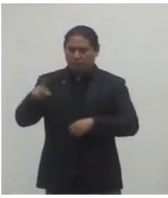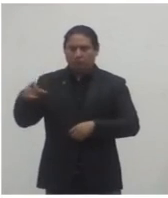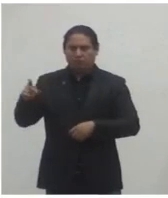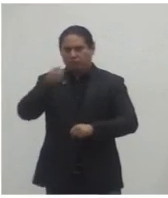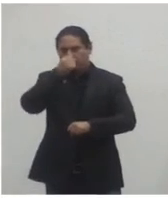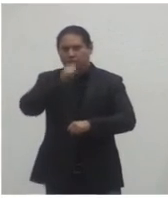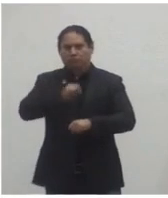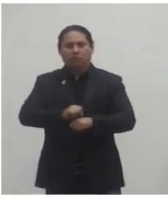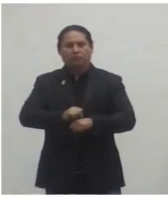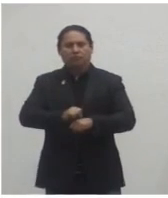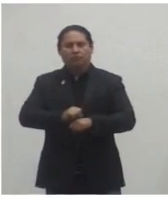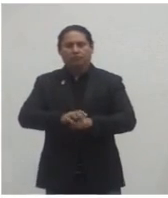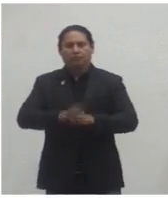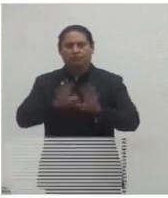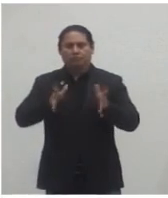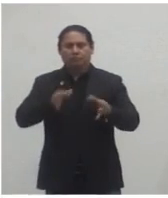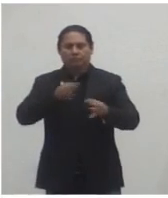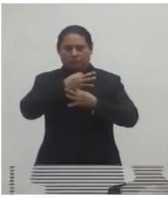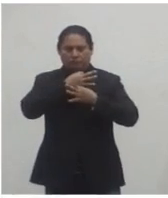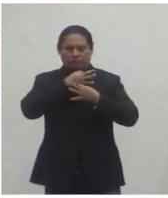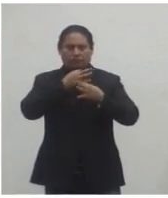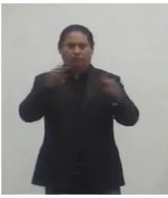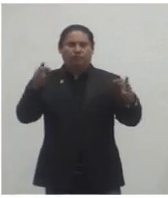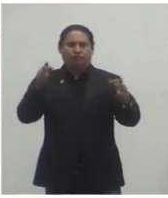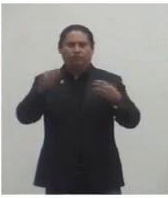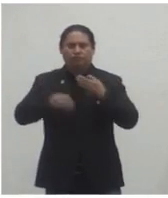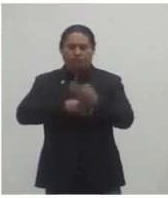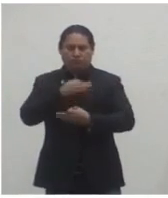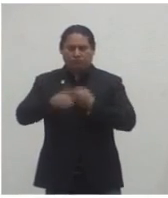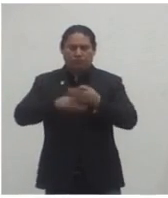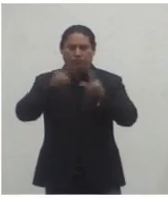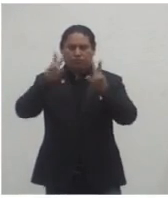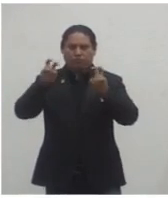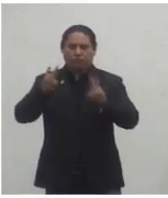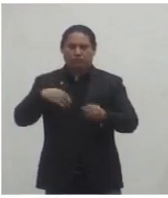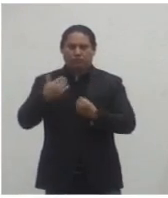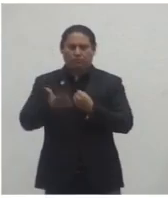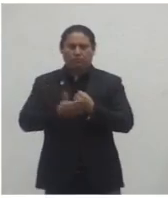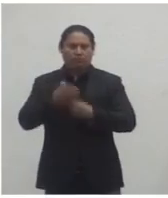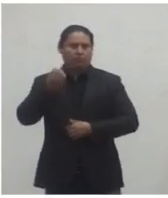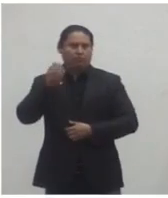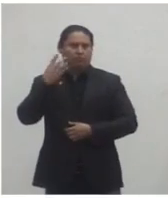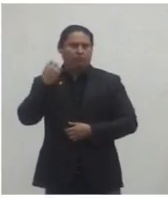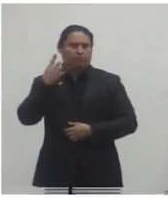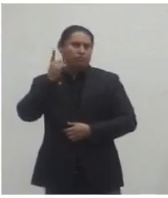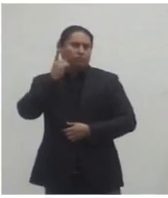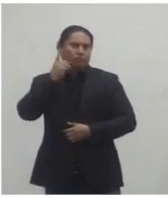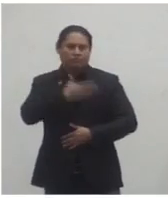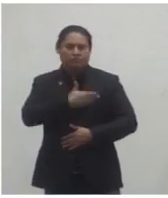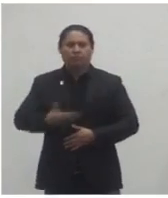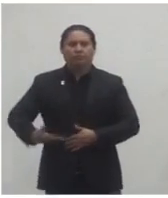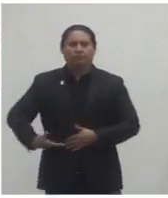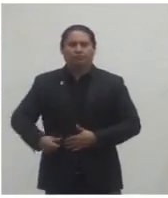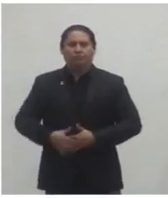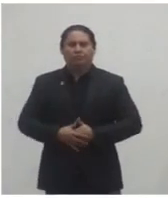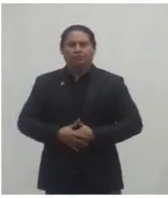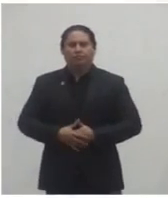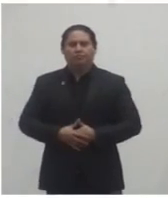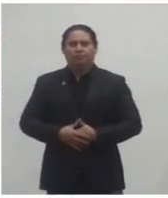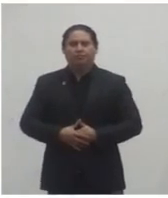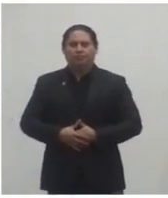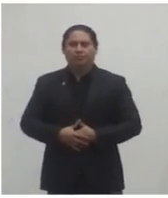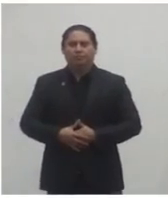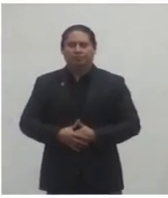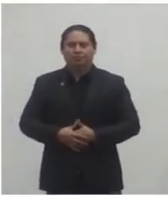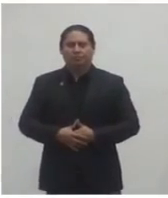la Secretaría. Están debidamente anunciados los asuntos que se tratarán en la próxima sesión, diputada presidenta.